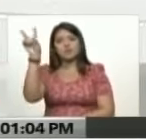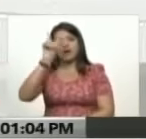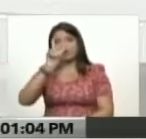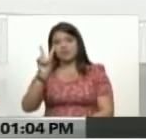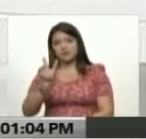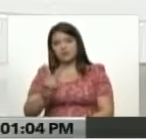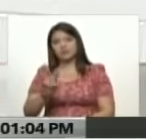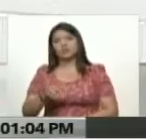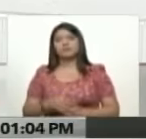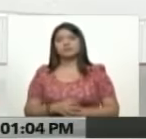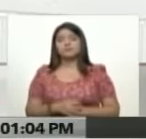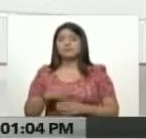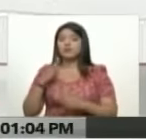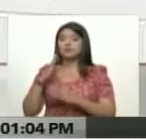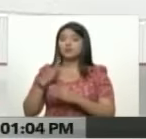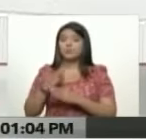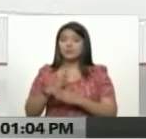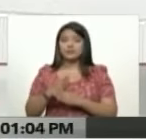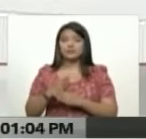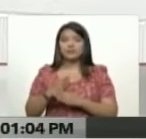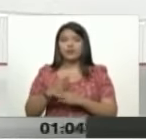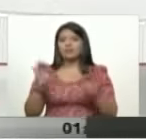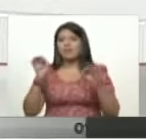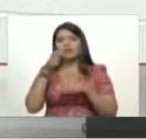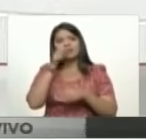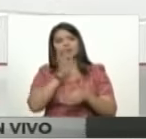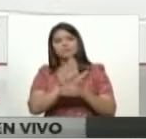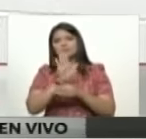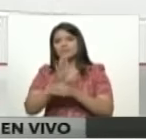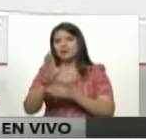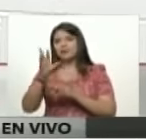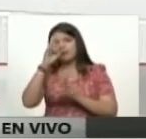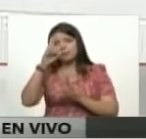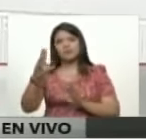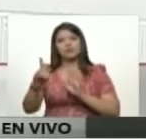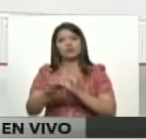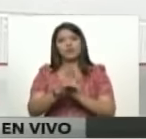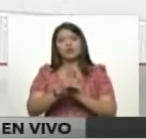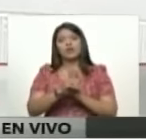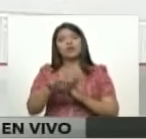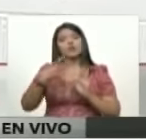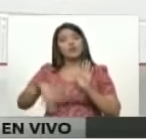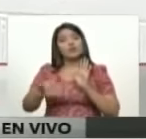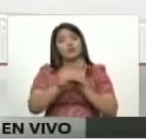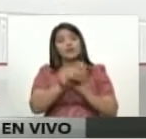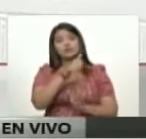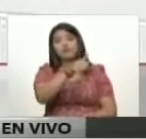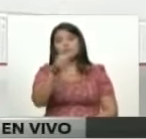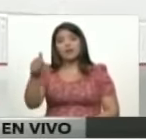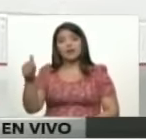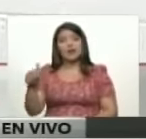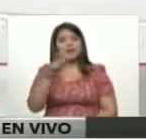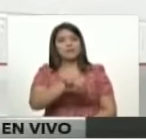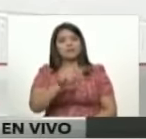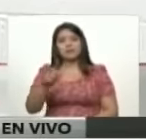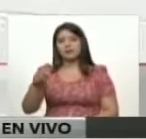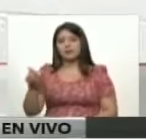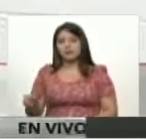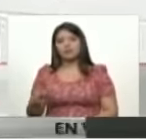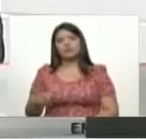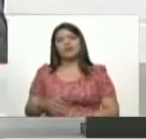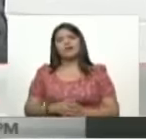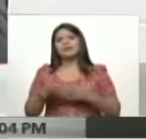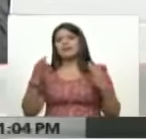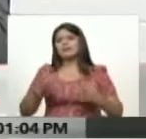La suspensión de las garantías constitucionales y los derechos individuales de cada que se producía un